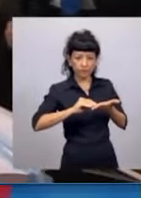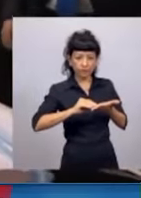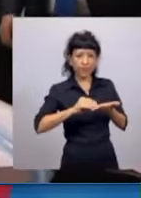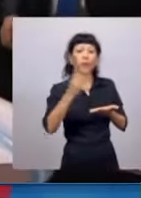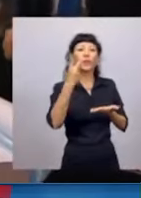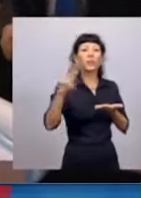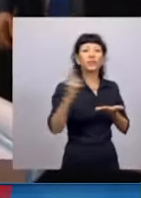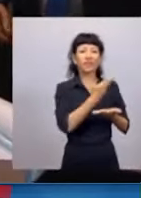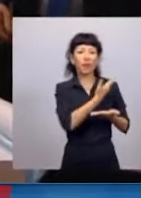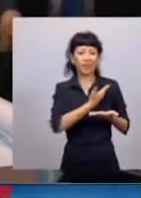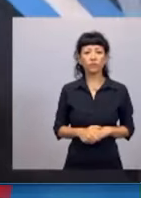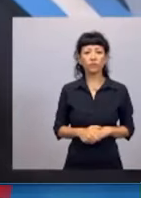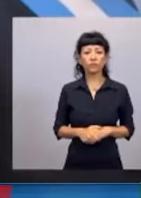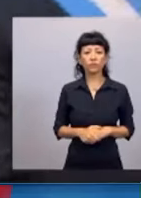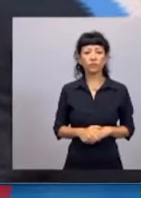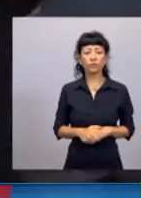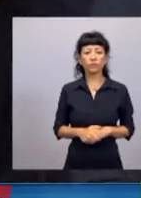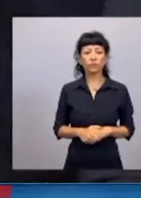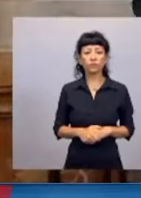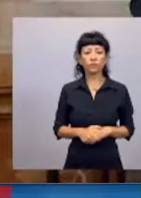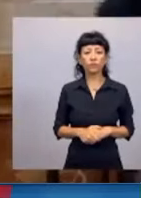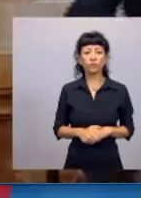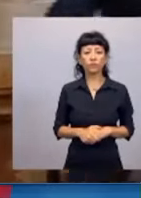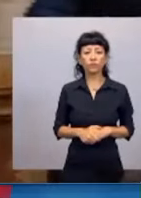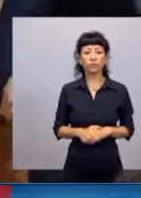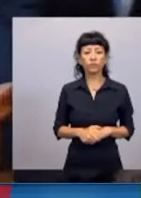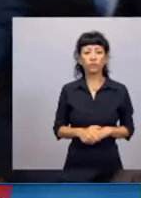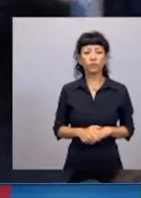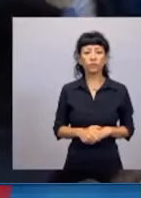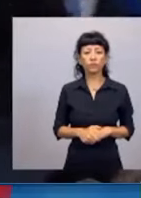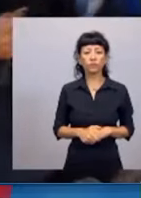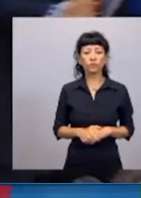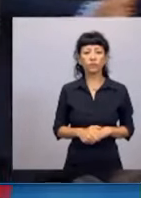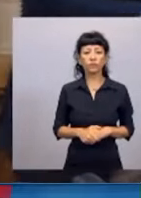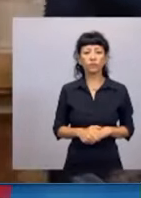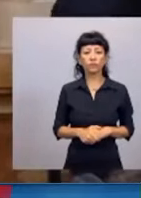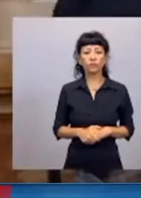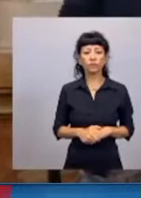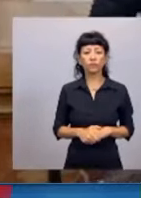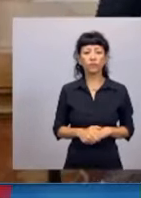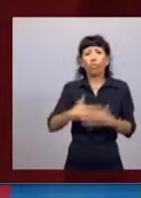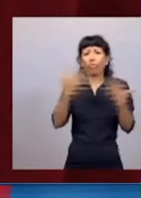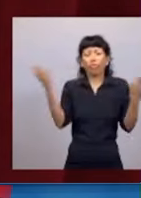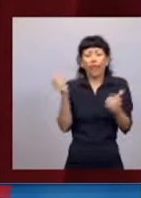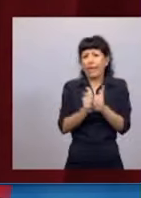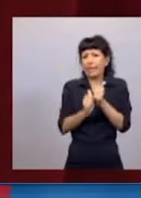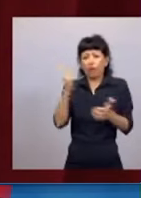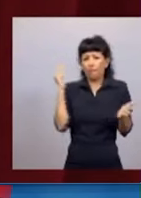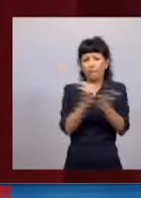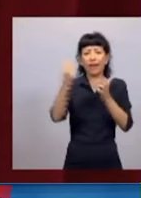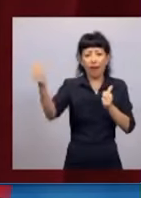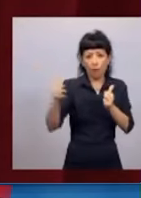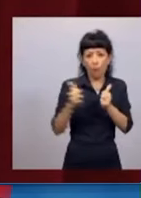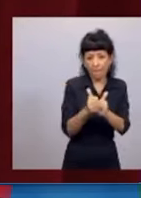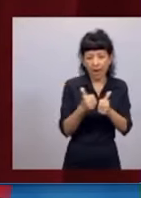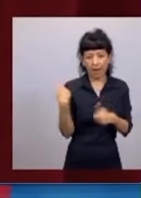construir. Argentina es un país complicado, es una gran potencia regional y a Argentina es muy complicado